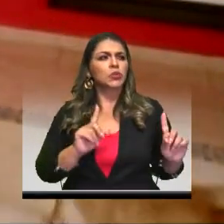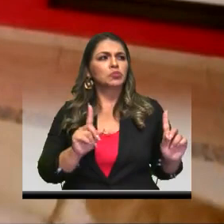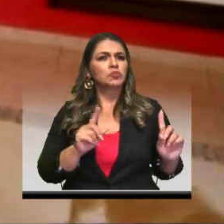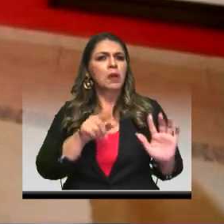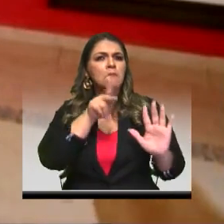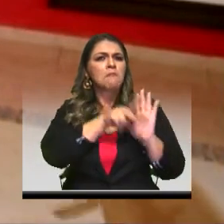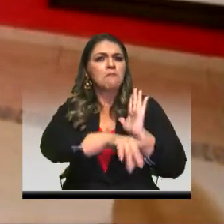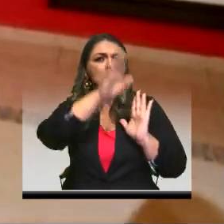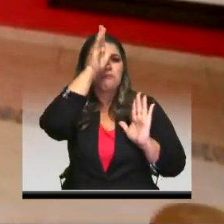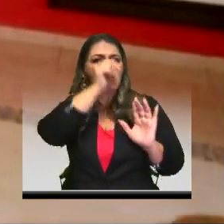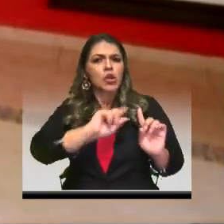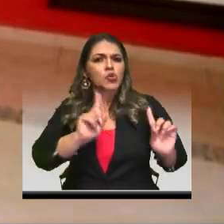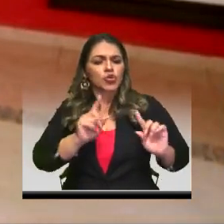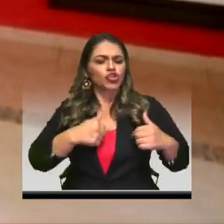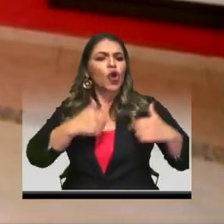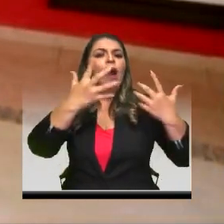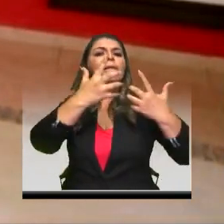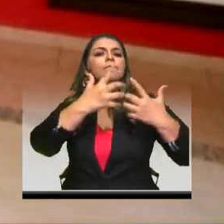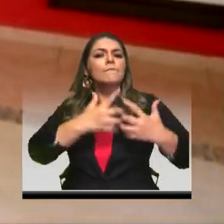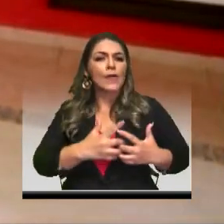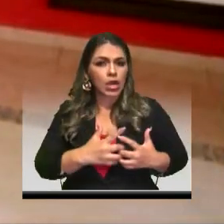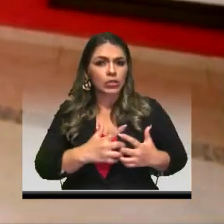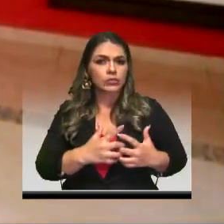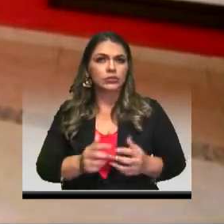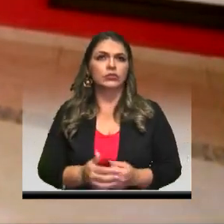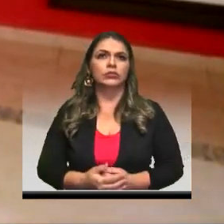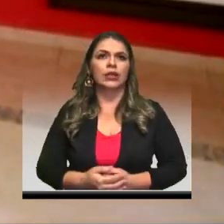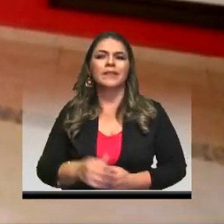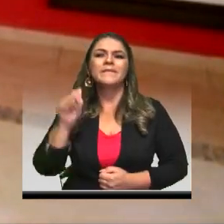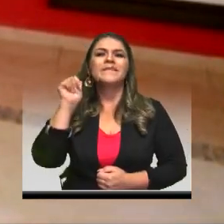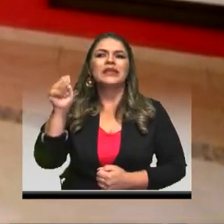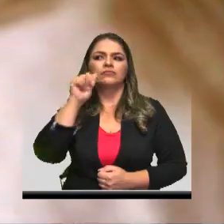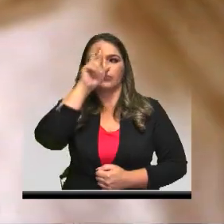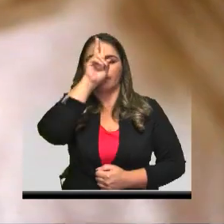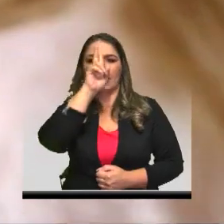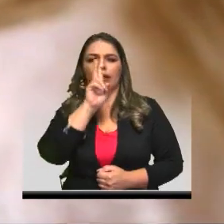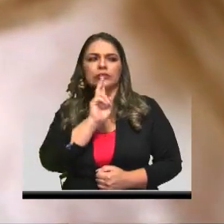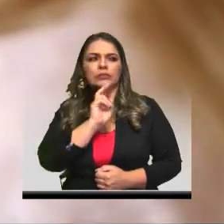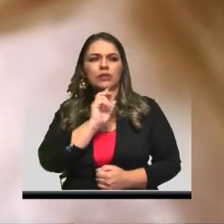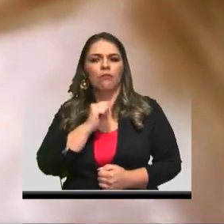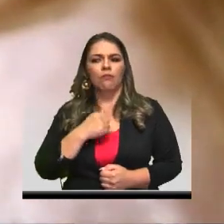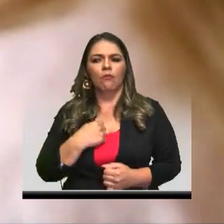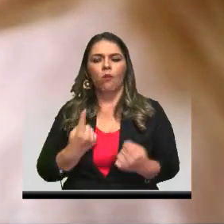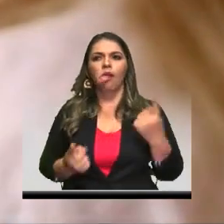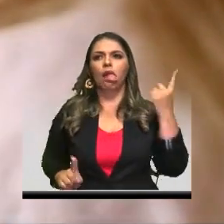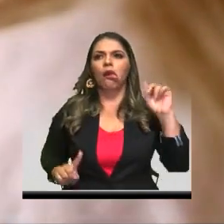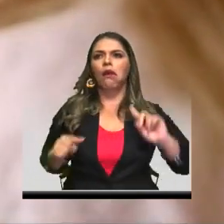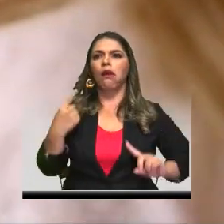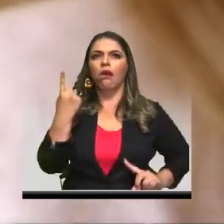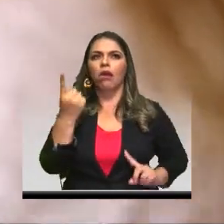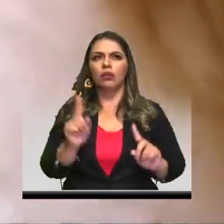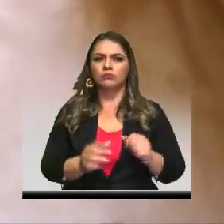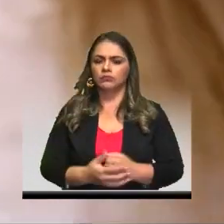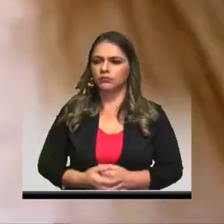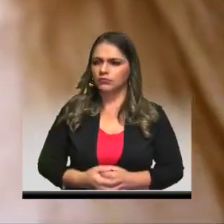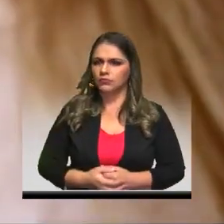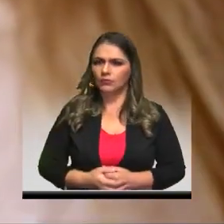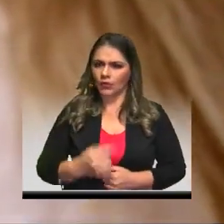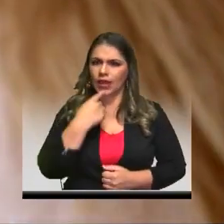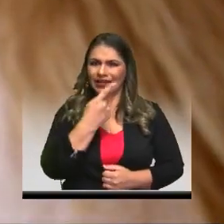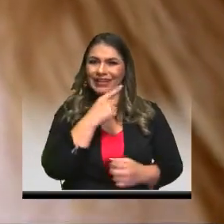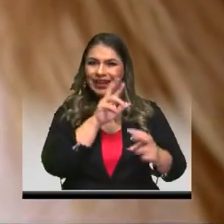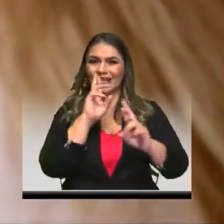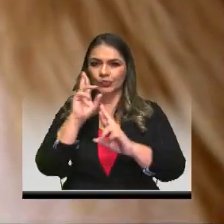justificar su, o sea, para él, como autojustificarse, ¿no? Él me decía, Mónica, no, pues es que, a